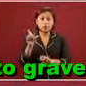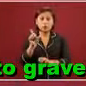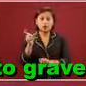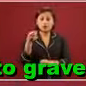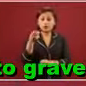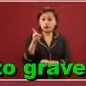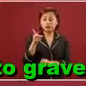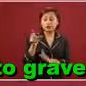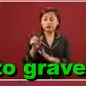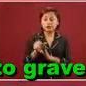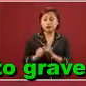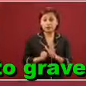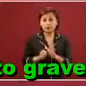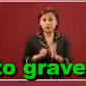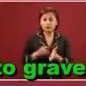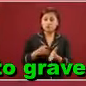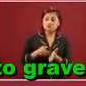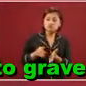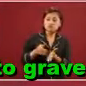no